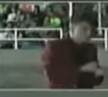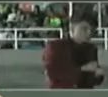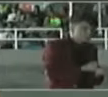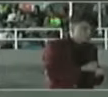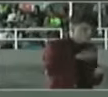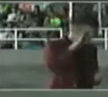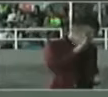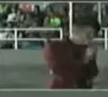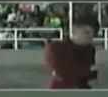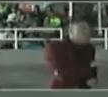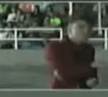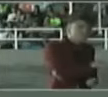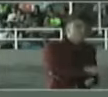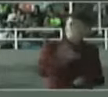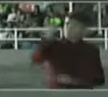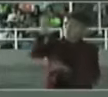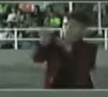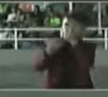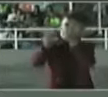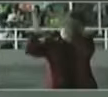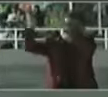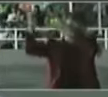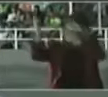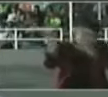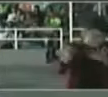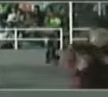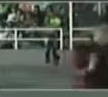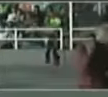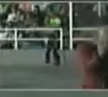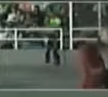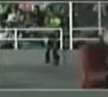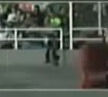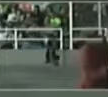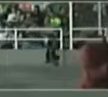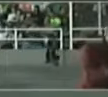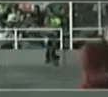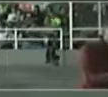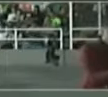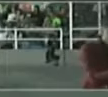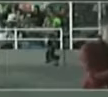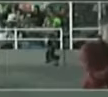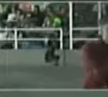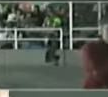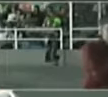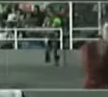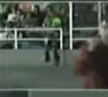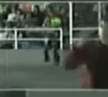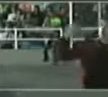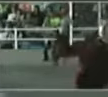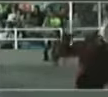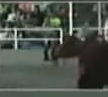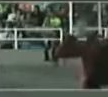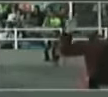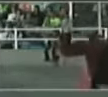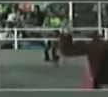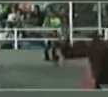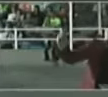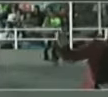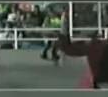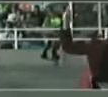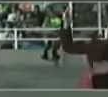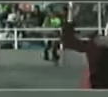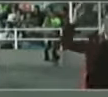del cielo descendió. El pueblo no tuvo otra alternativa que decir: Jehová es el